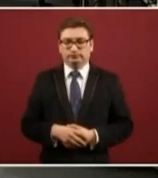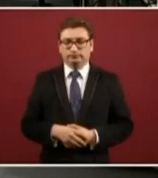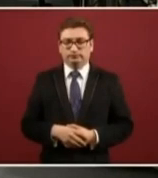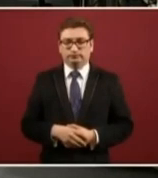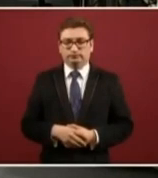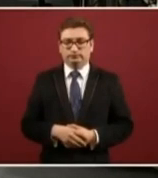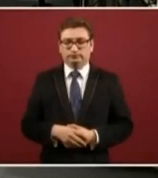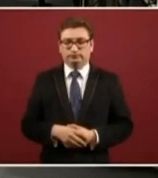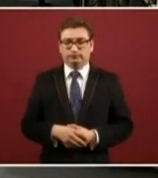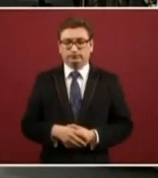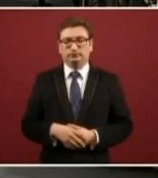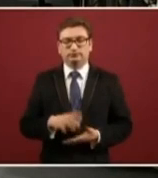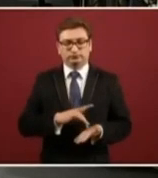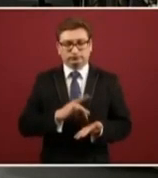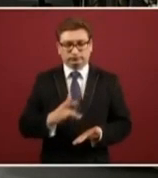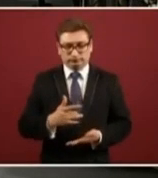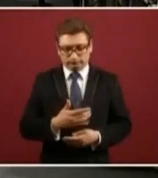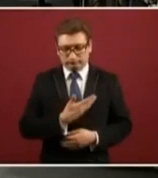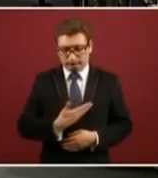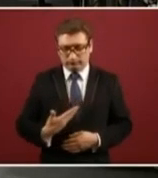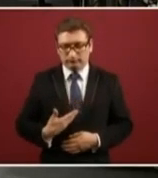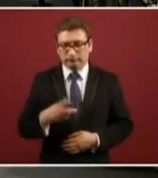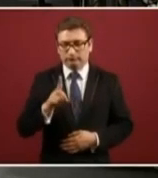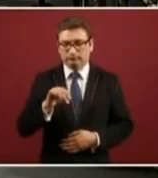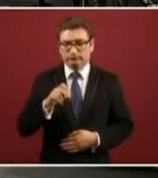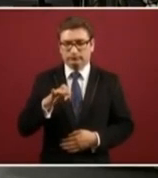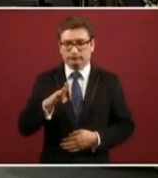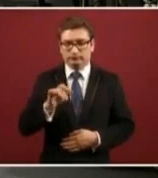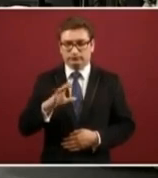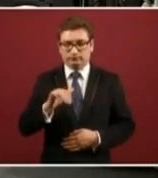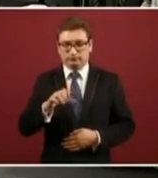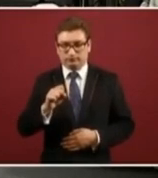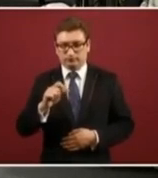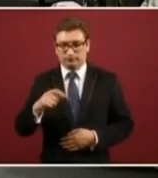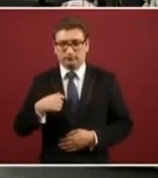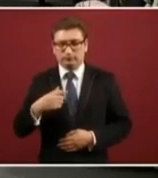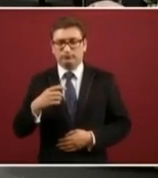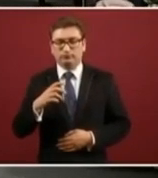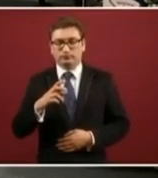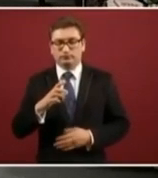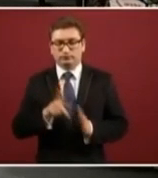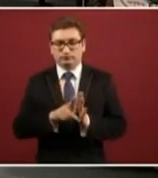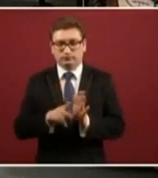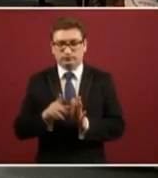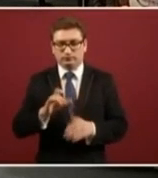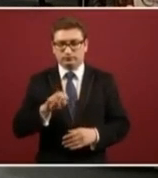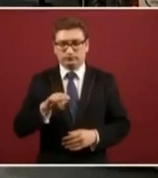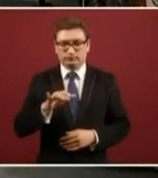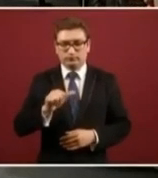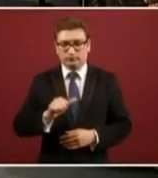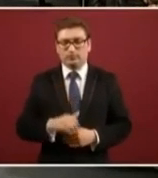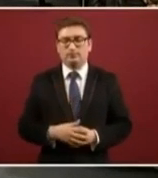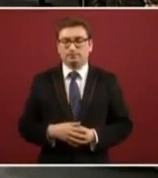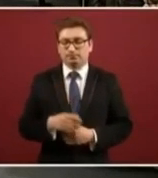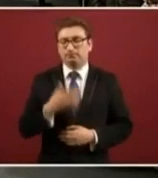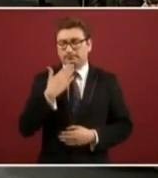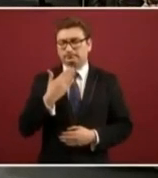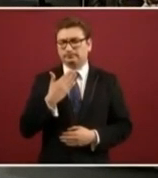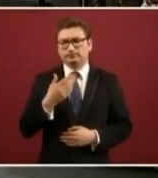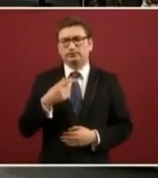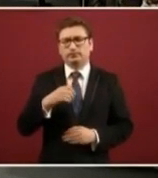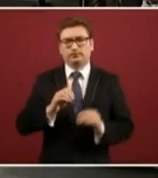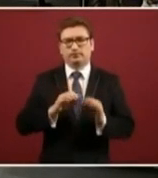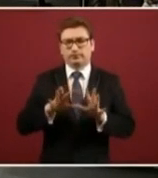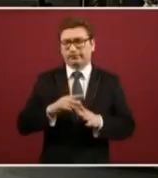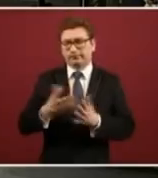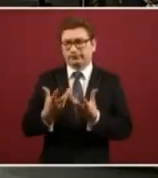Gracias, presidente. Daniel Blancas, de Crónica. Buenos días a todos. Efectivamente, hemos estado recientemente con